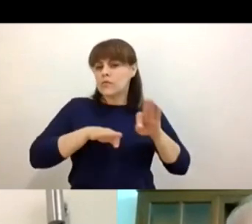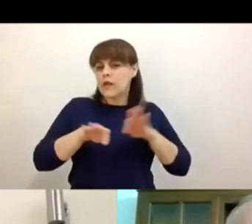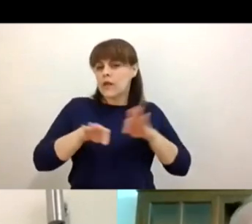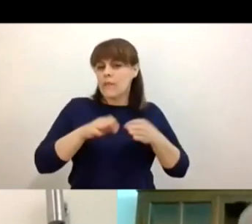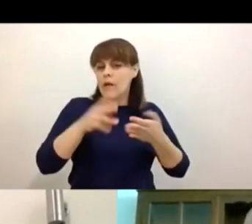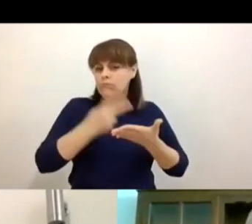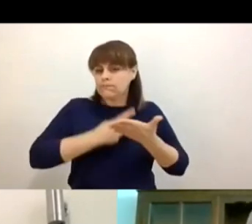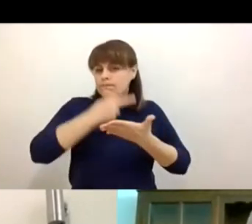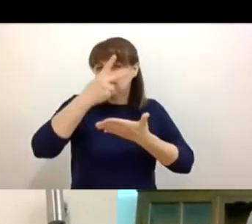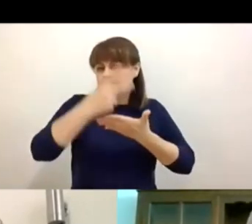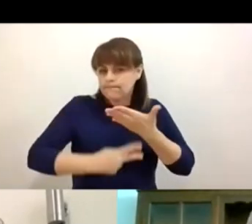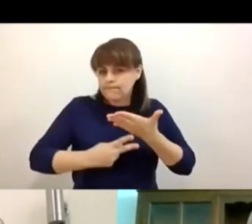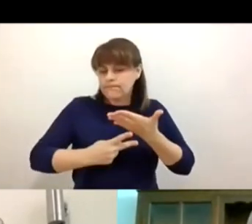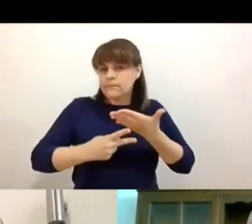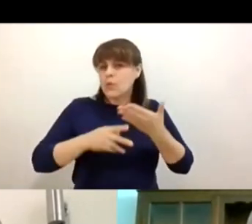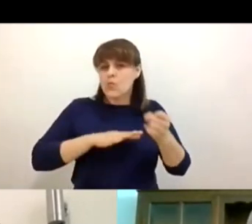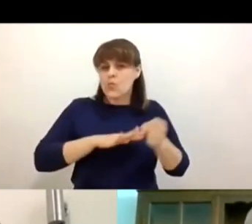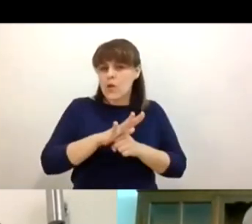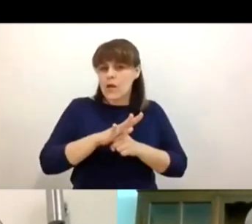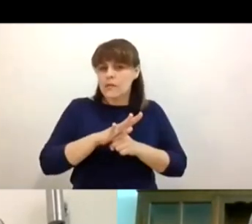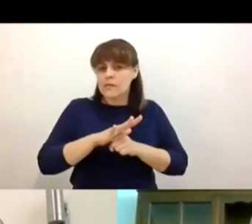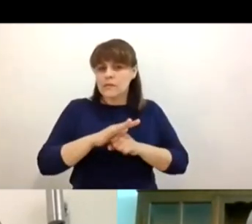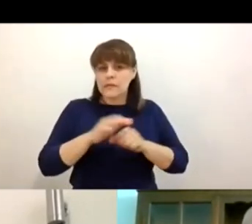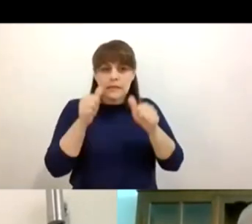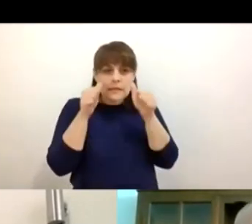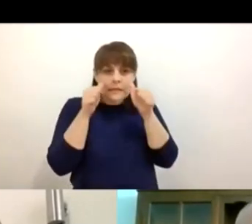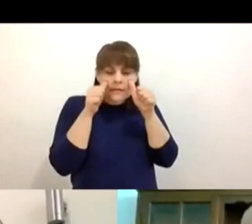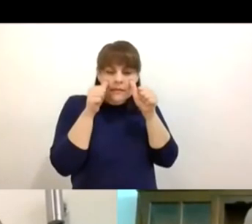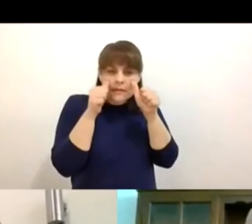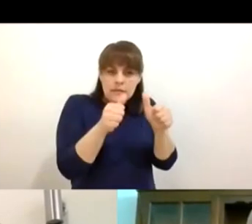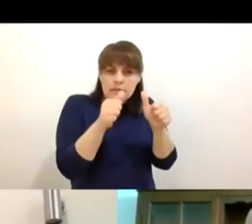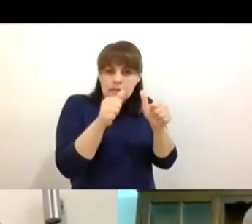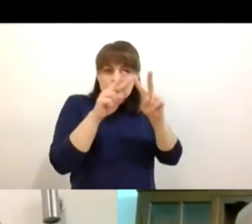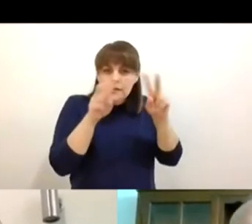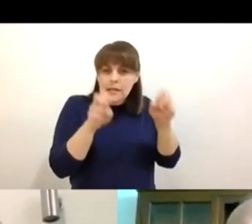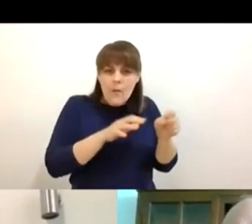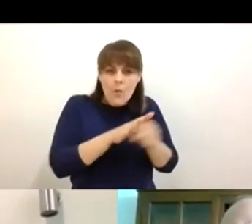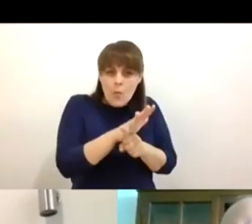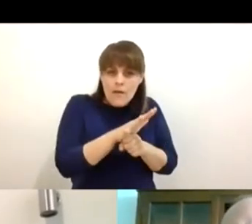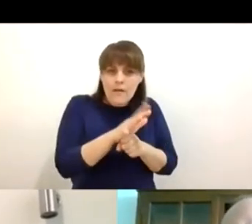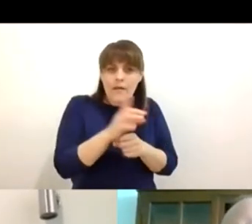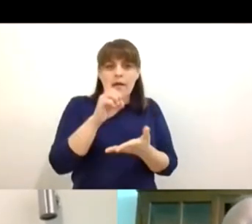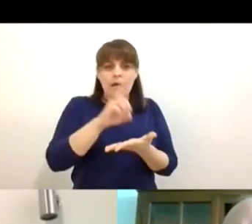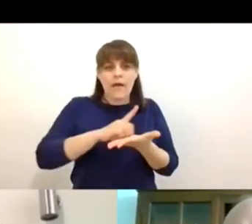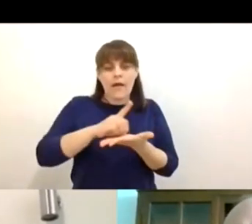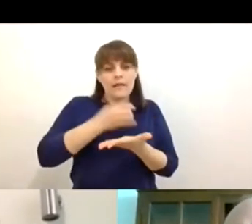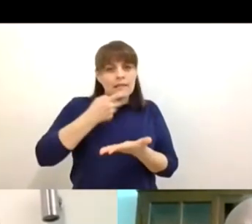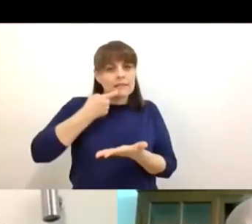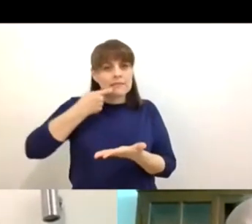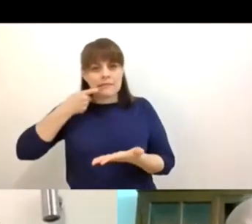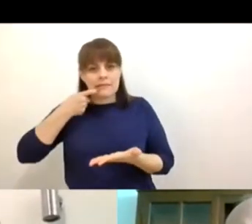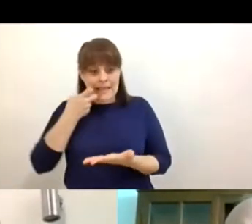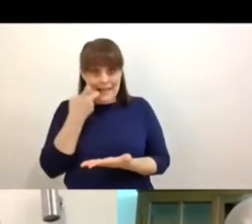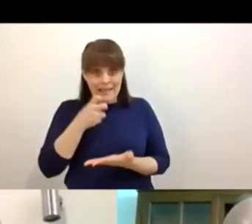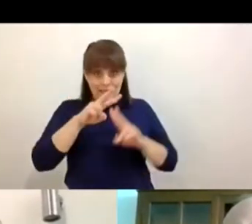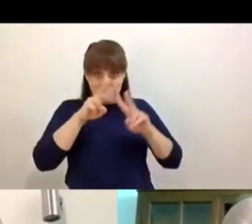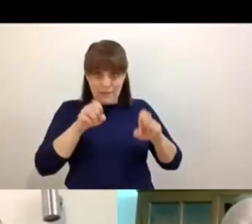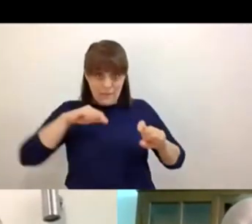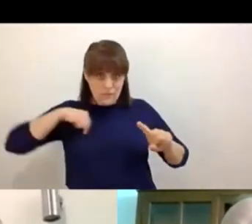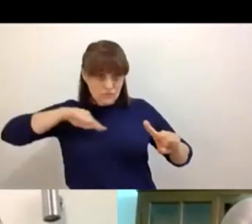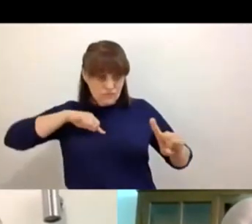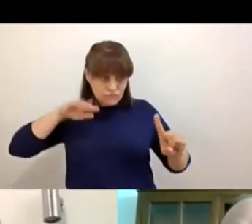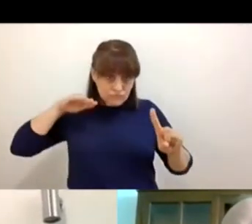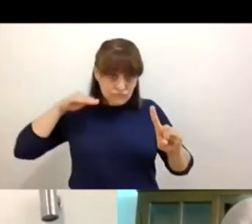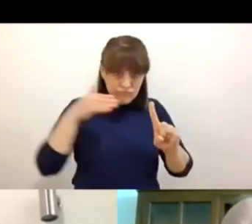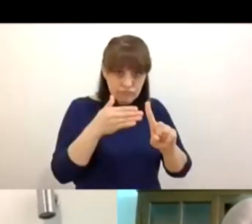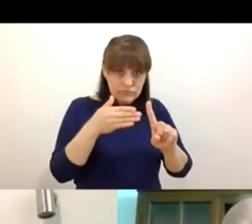es atender el tema de las adicciones. La atención en el área de adicciones ha sido un gran reto para